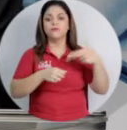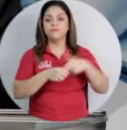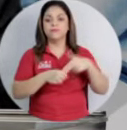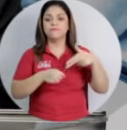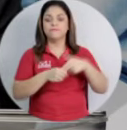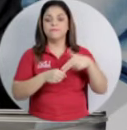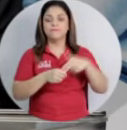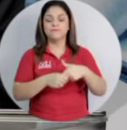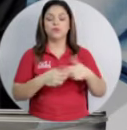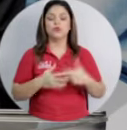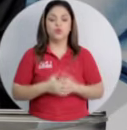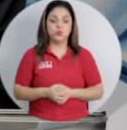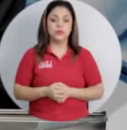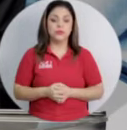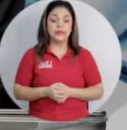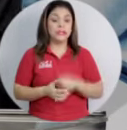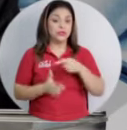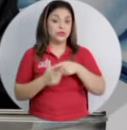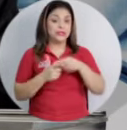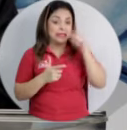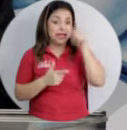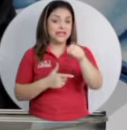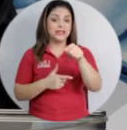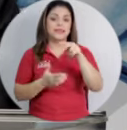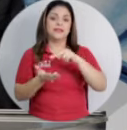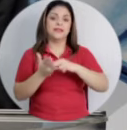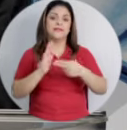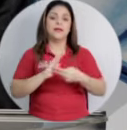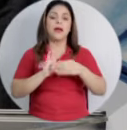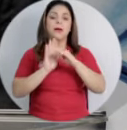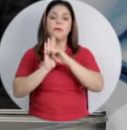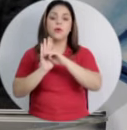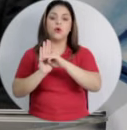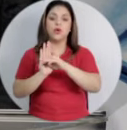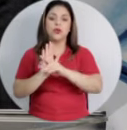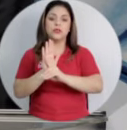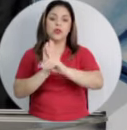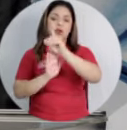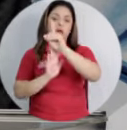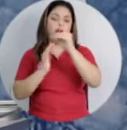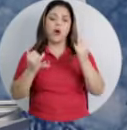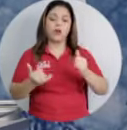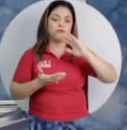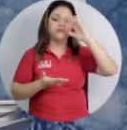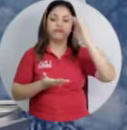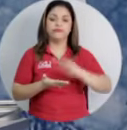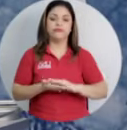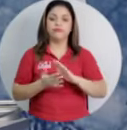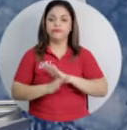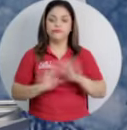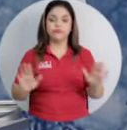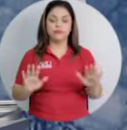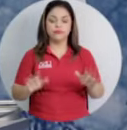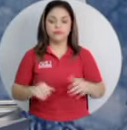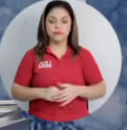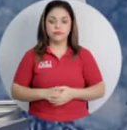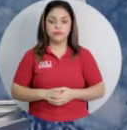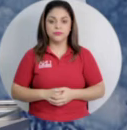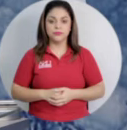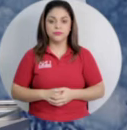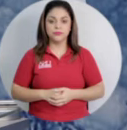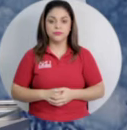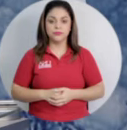los grandes temas. Entonces, el tercer gran cambio es nuestro modelo de desarrollo, se agotó. El mejor ejemplo es lo que usted mencionaba entre la